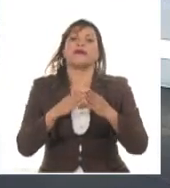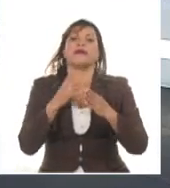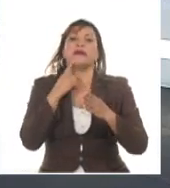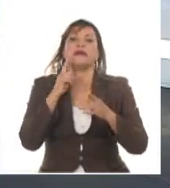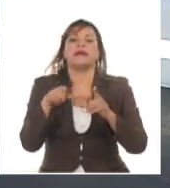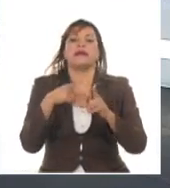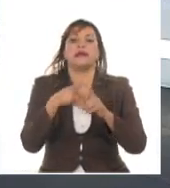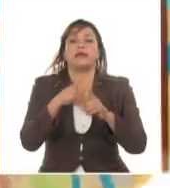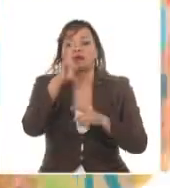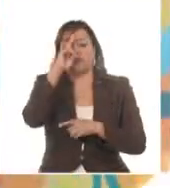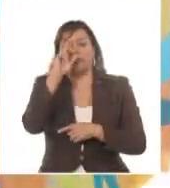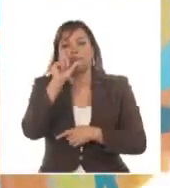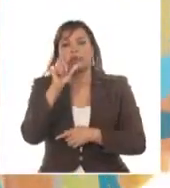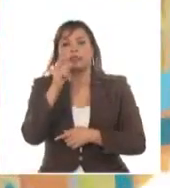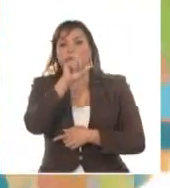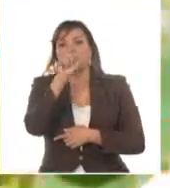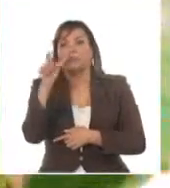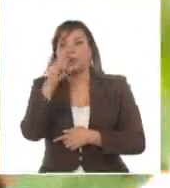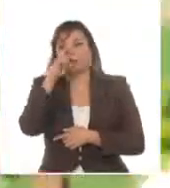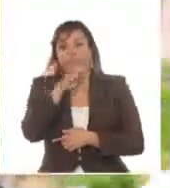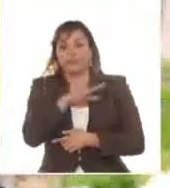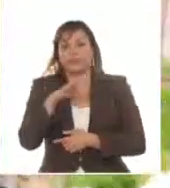hospitales pediátricos.